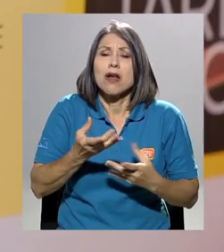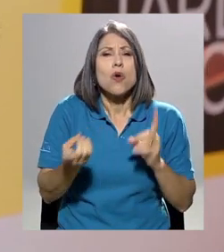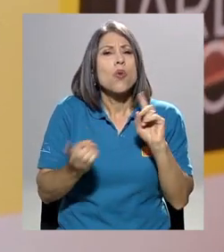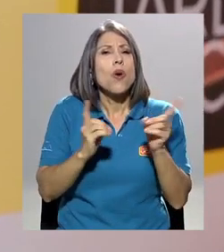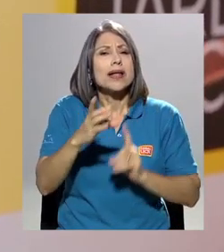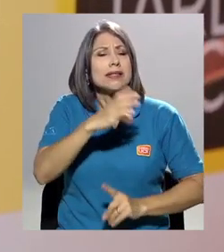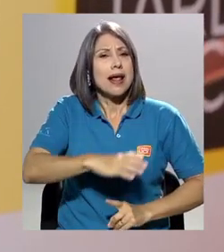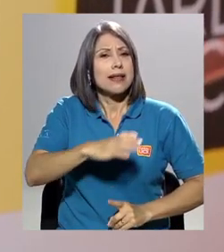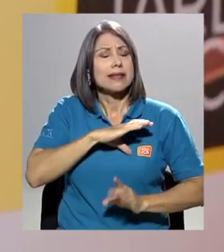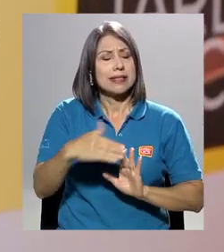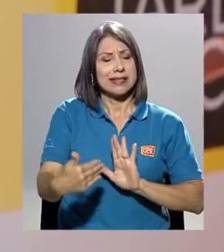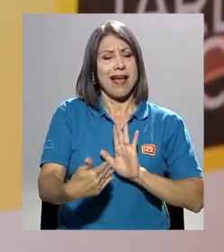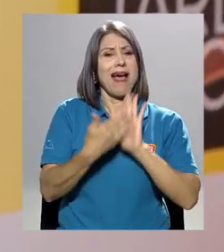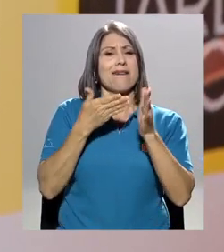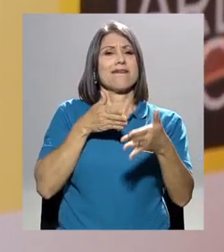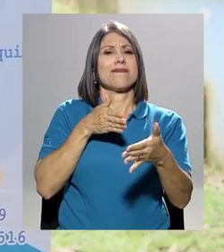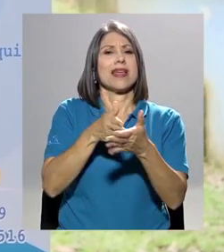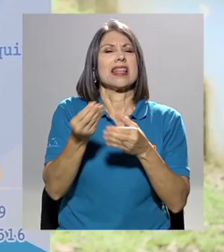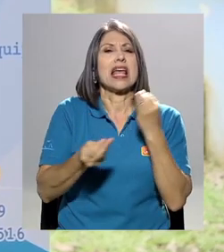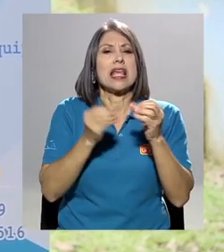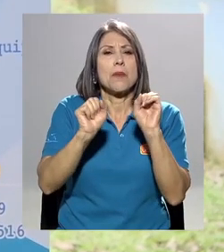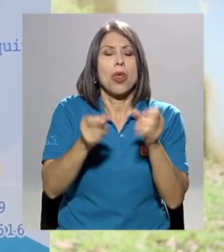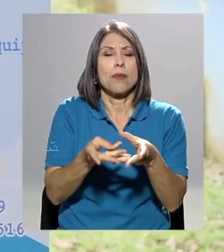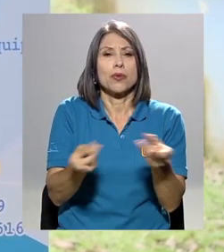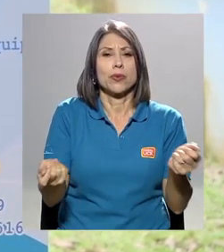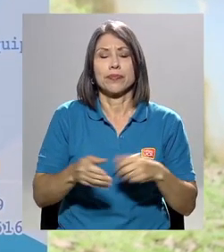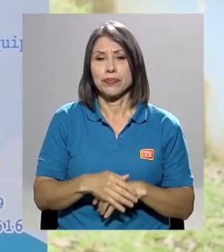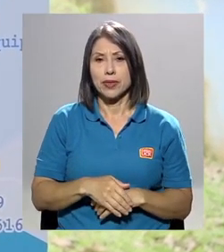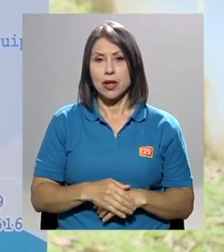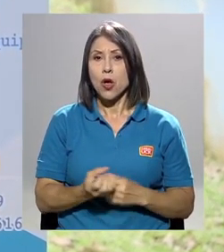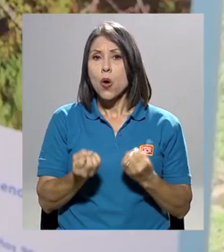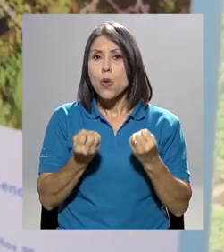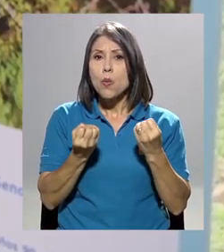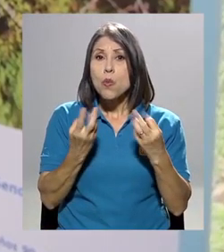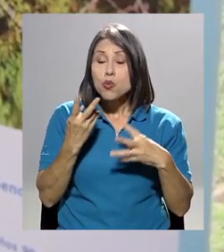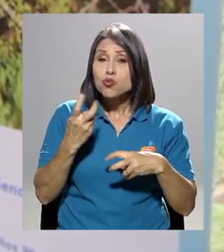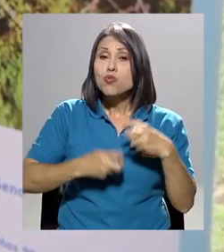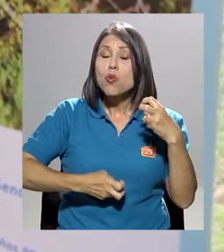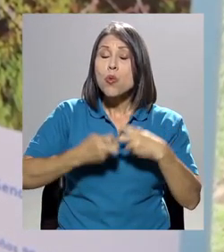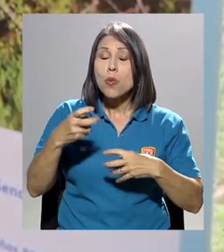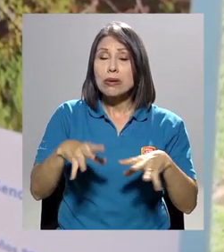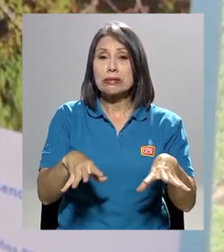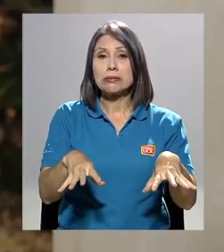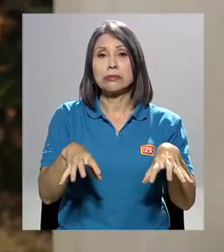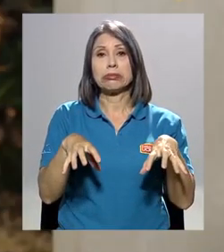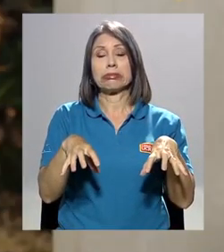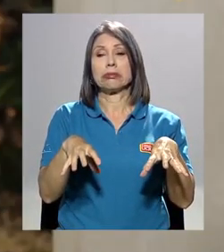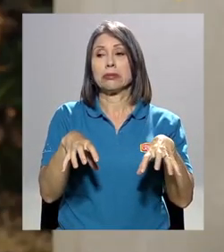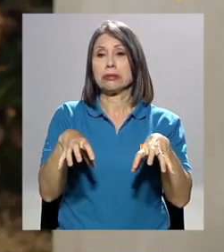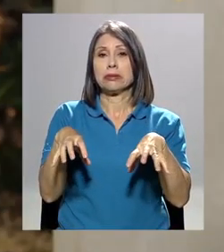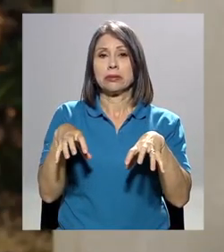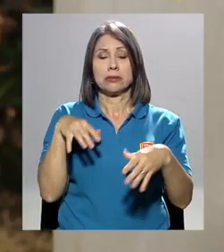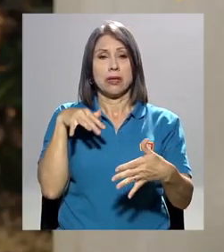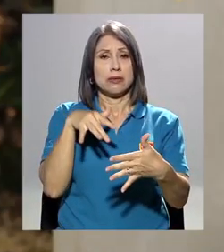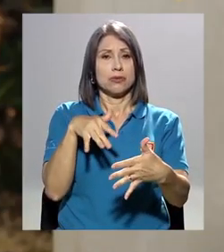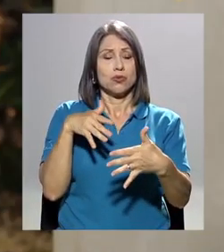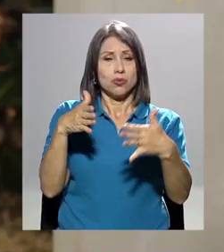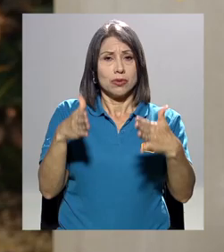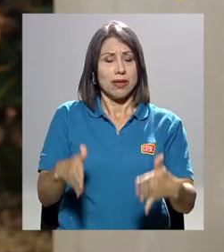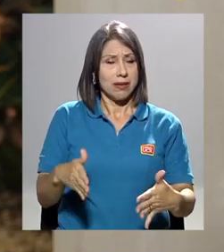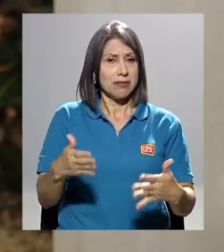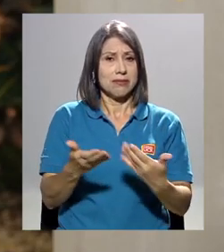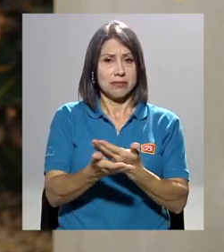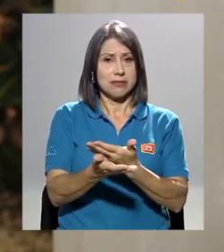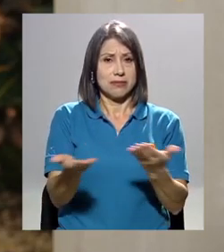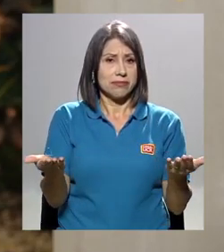determinantes nos afecta y qué podemos hacer al respecto. Se ve mucho los problemas de estrés que hay en todos los estudiantes